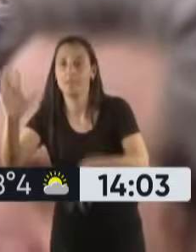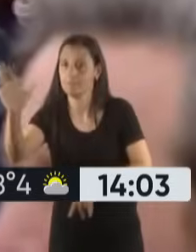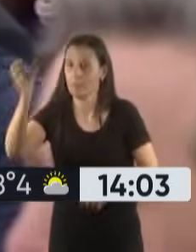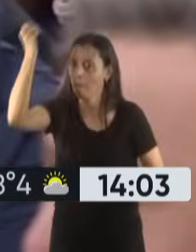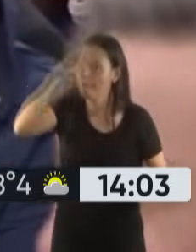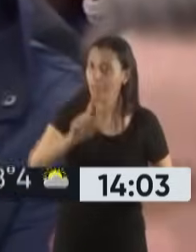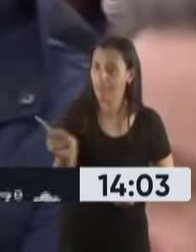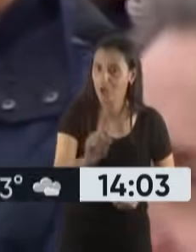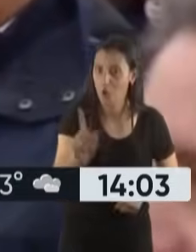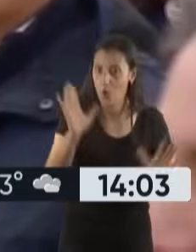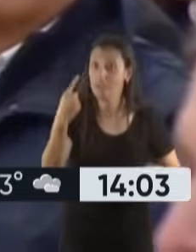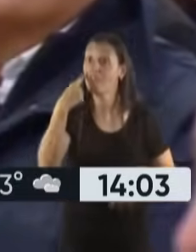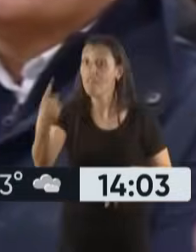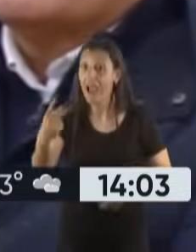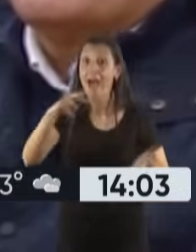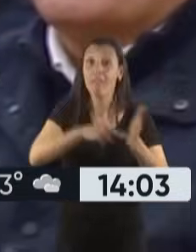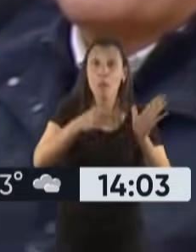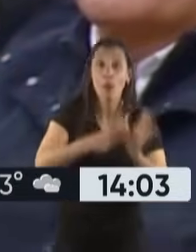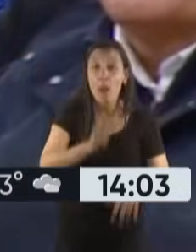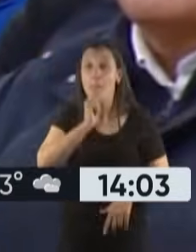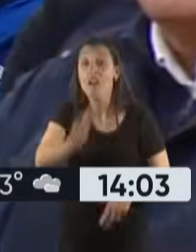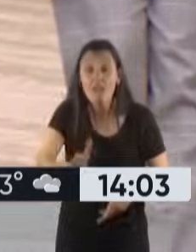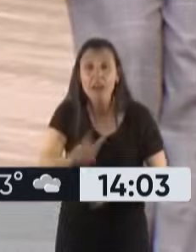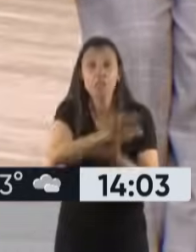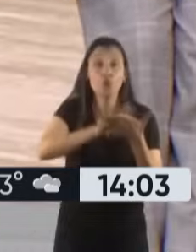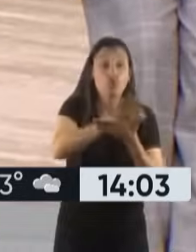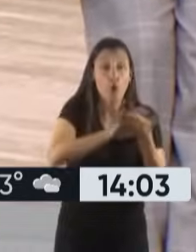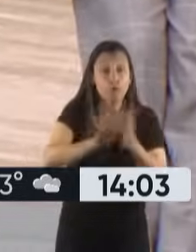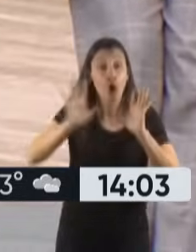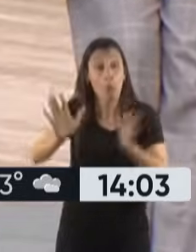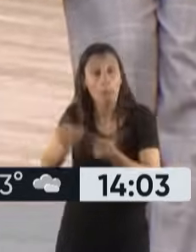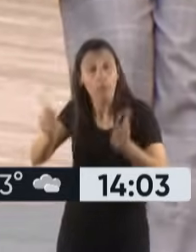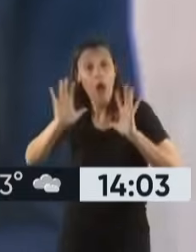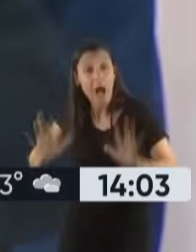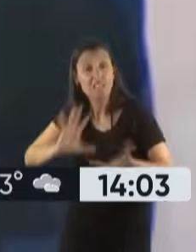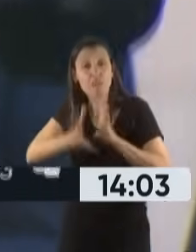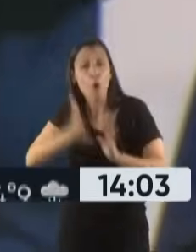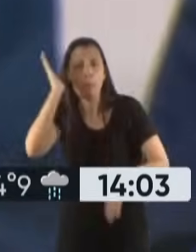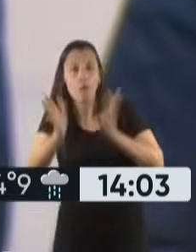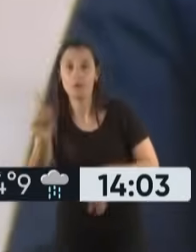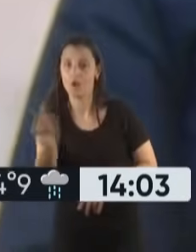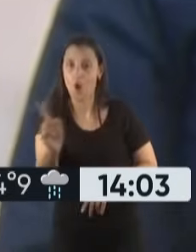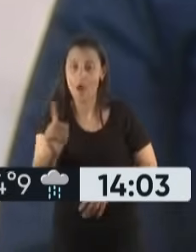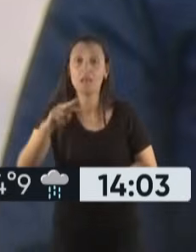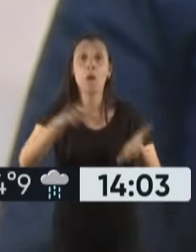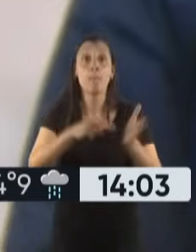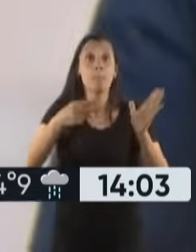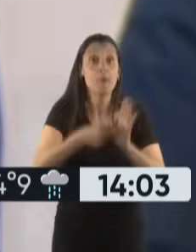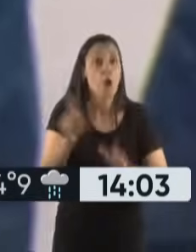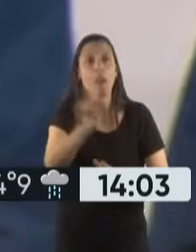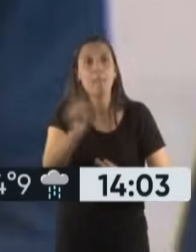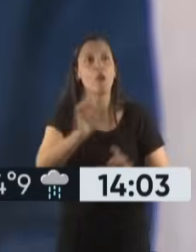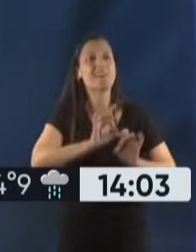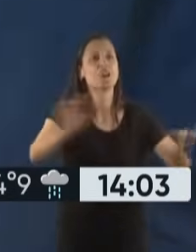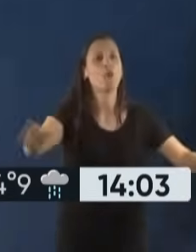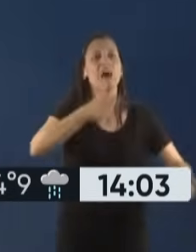vendan, porque los problemas no se arreglan con una motosierra, no se arreglan así, No se arregla diciendo que el problema de la contaminación de los